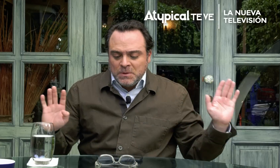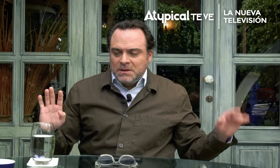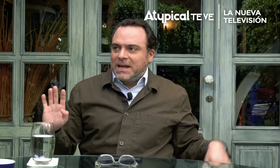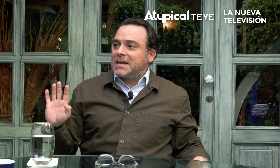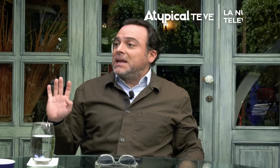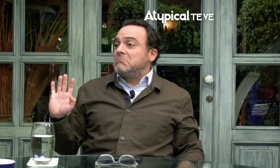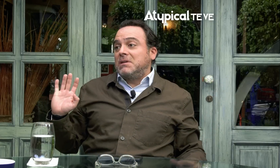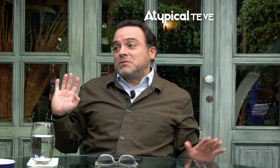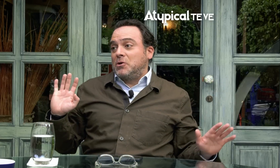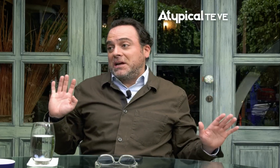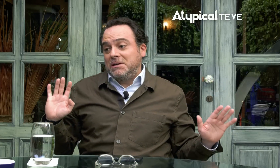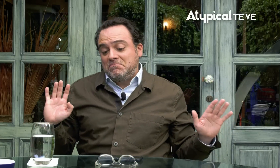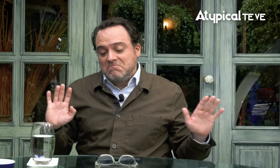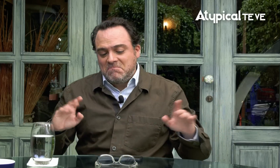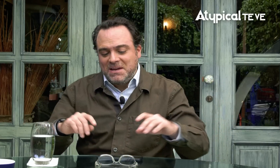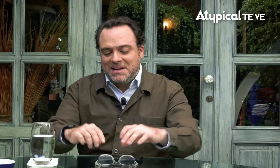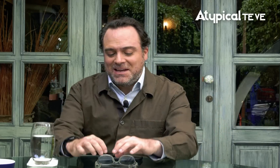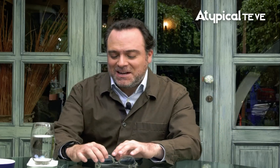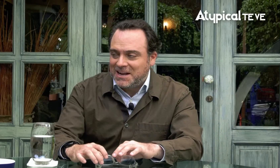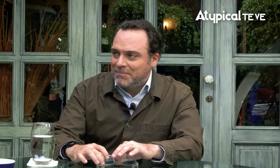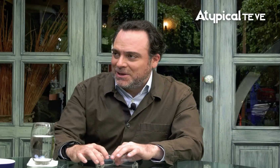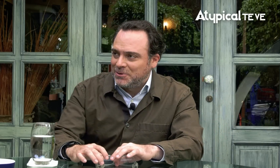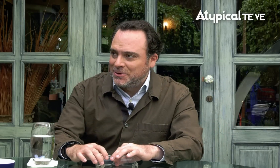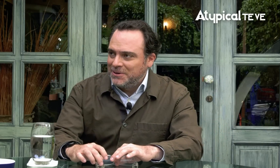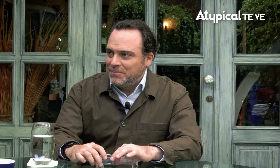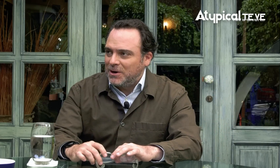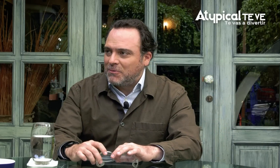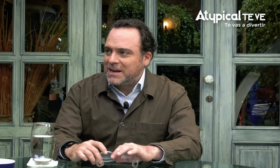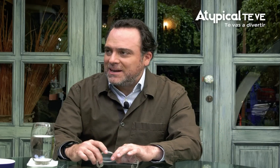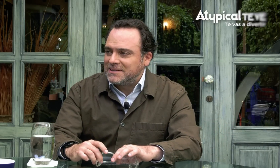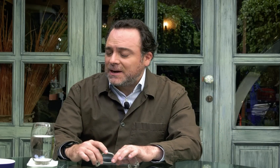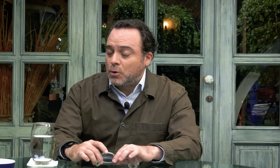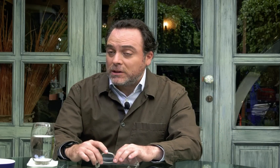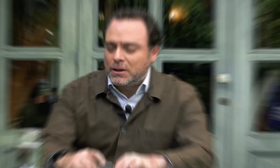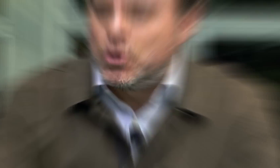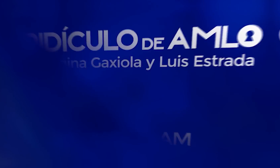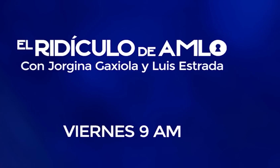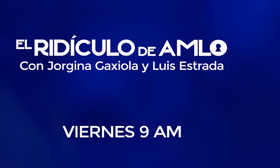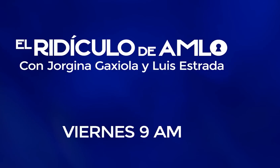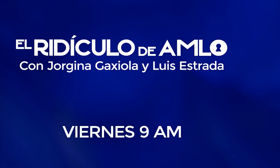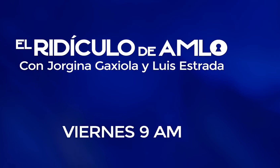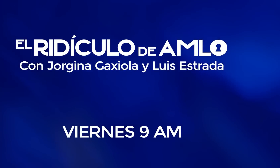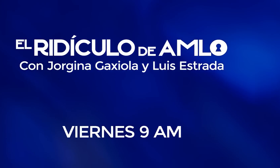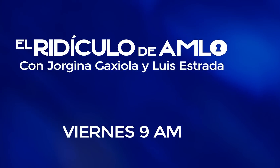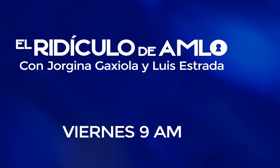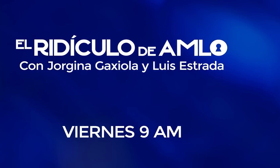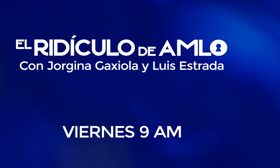Pero bueno, cada quien escoge el camino por el cual quiere ser recordado.